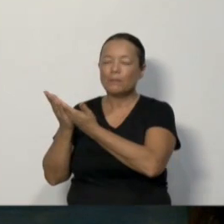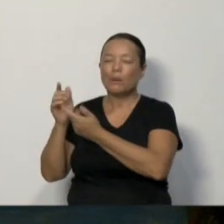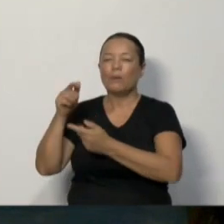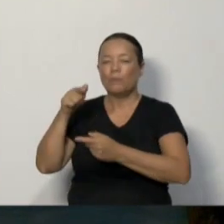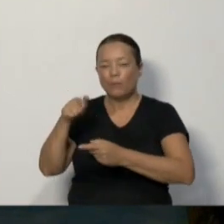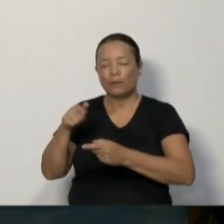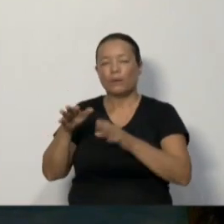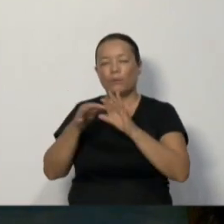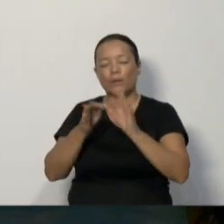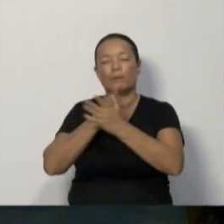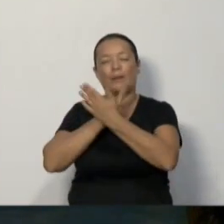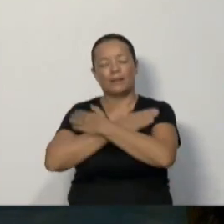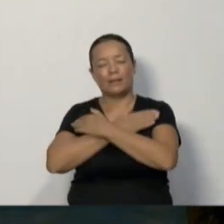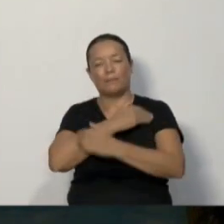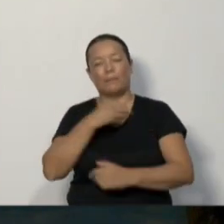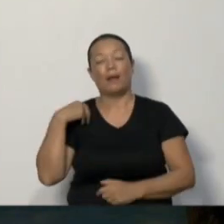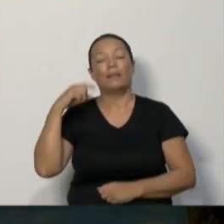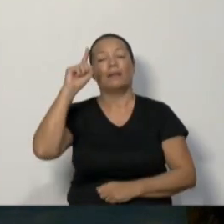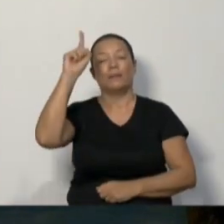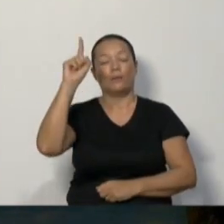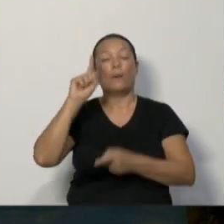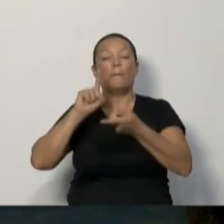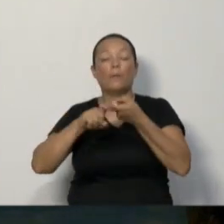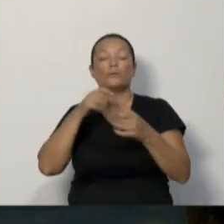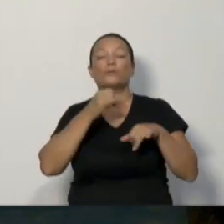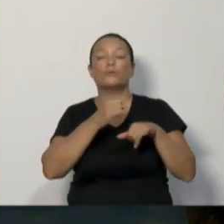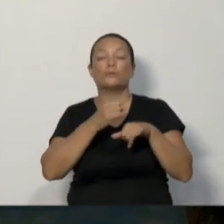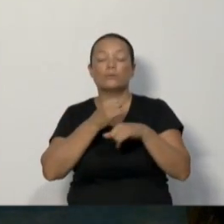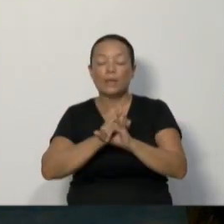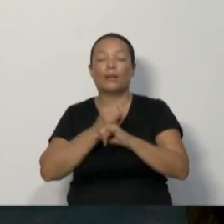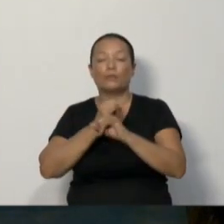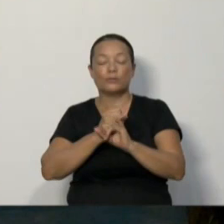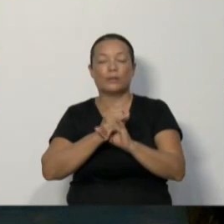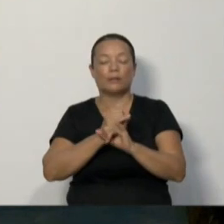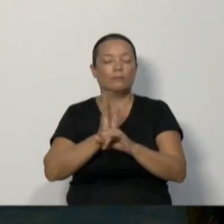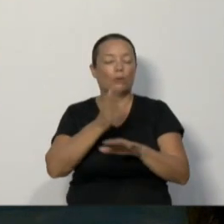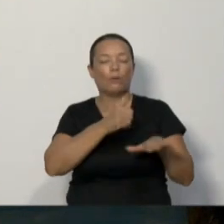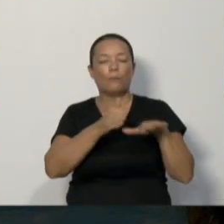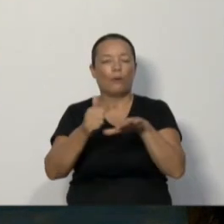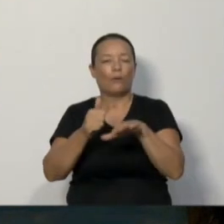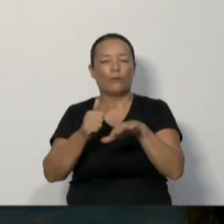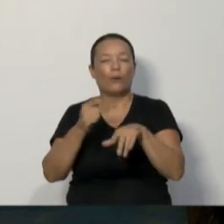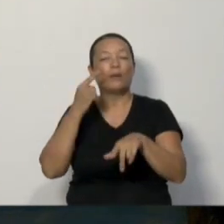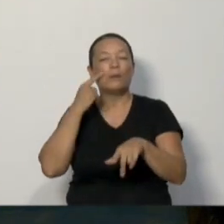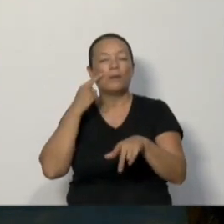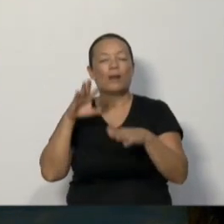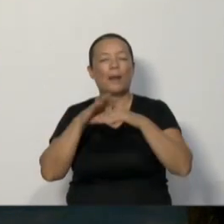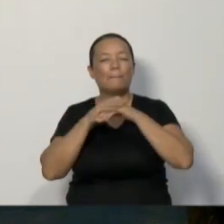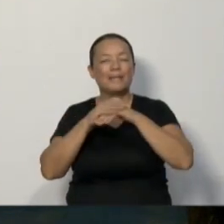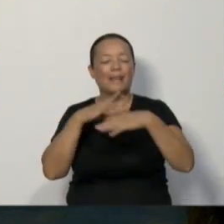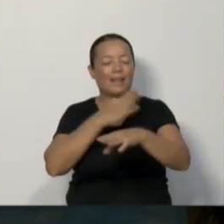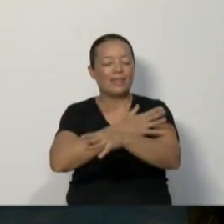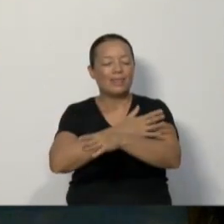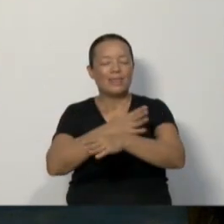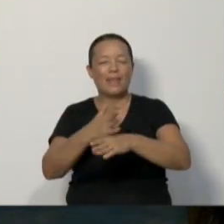así con María la Virgen, Madre de Dios, su esposo San José, los apóstoles y cuantos vivieron en tu amistad a